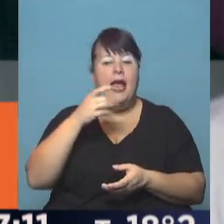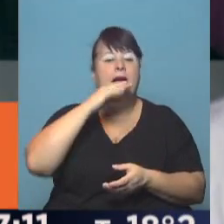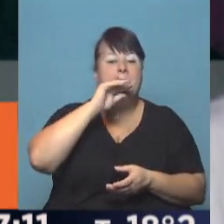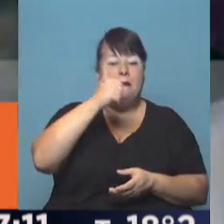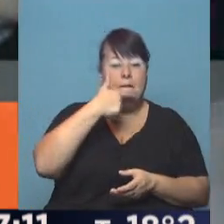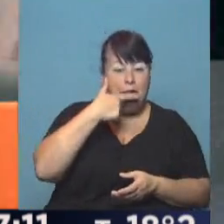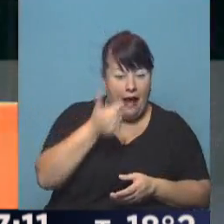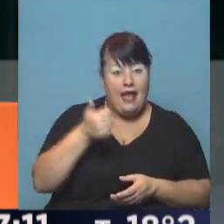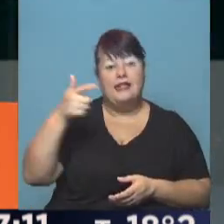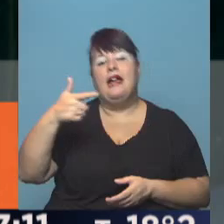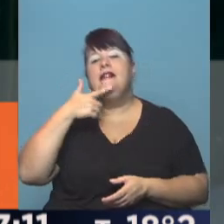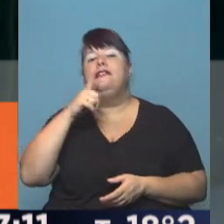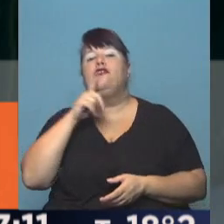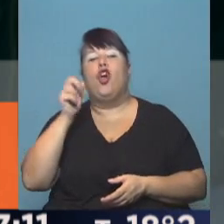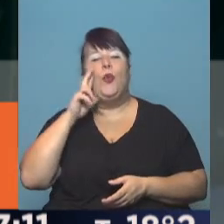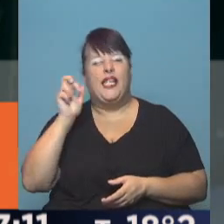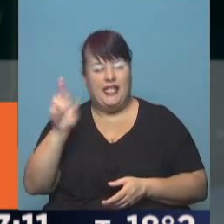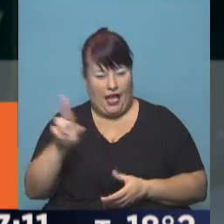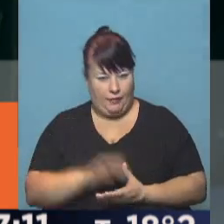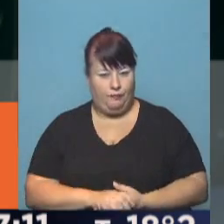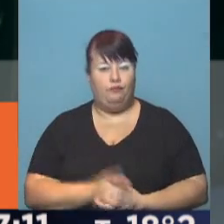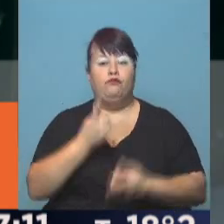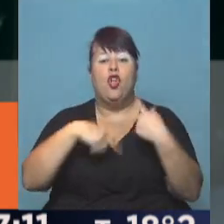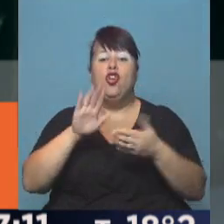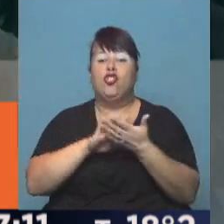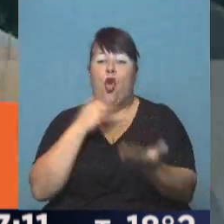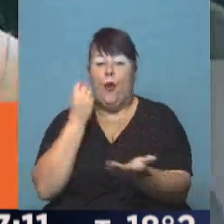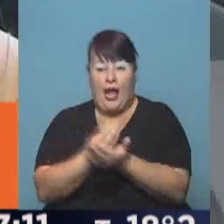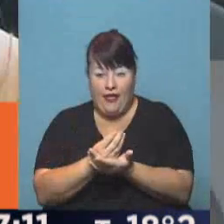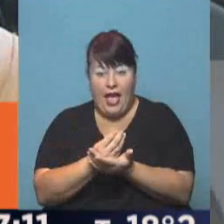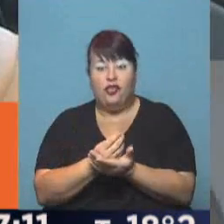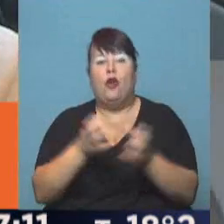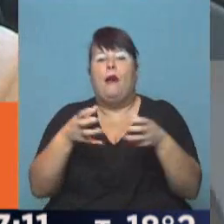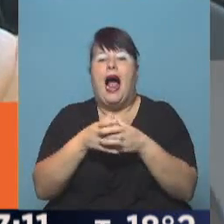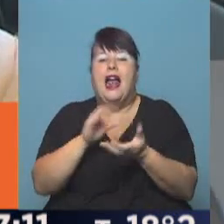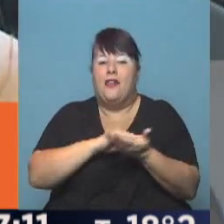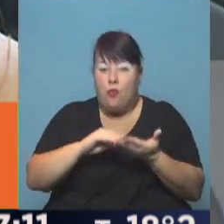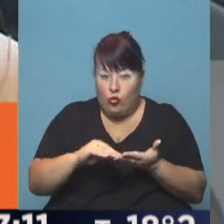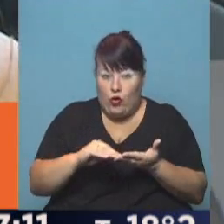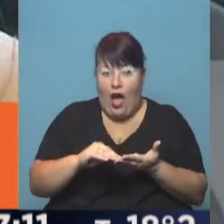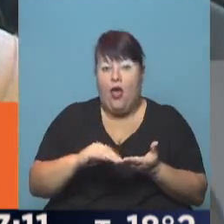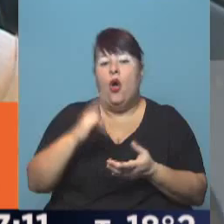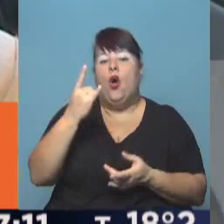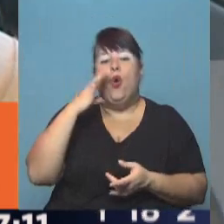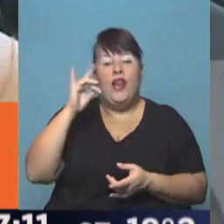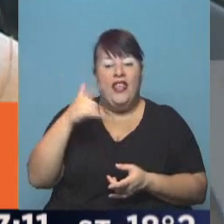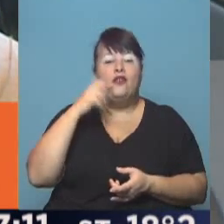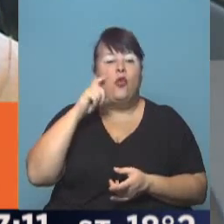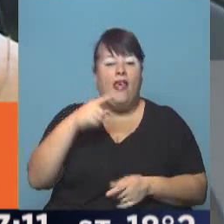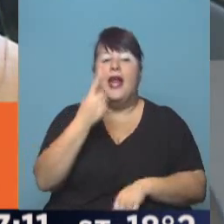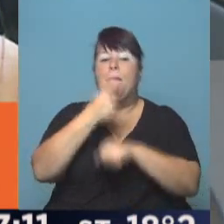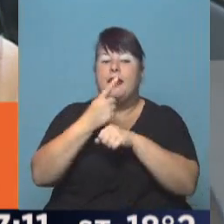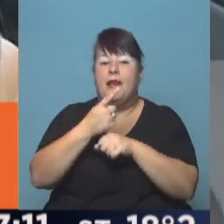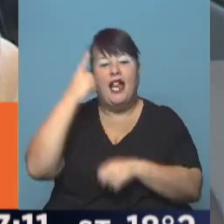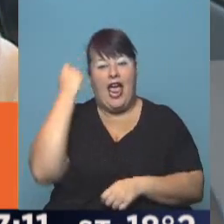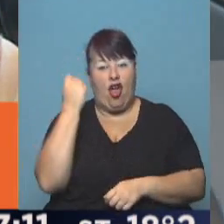sergio massa y margarita stolbizer en cuanto a los candidatos para las bancas de diputados unidad ciudadana lleva en primer término